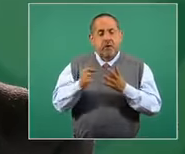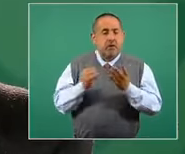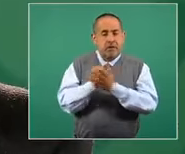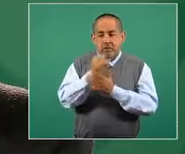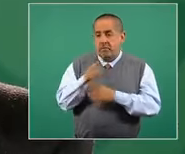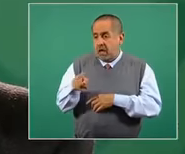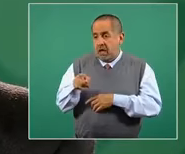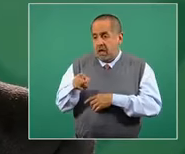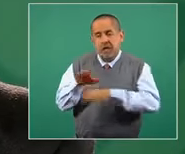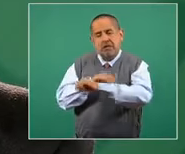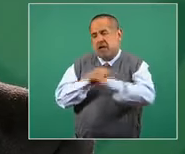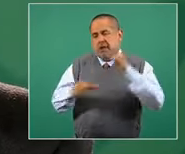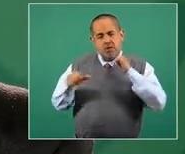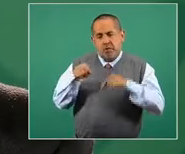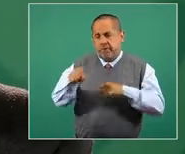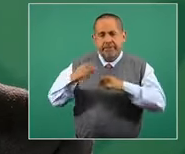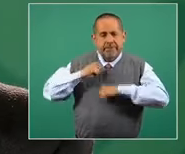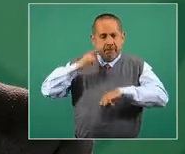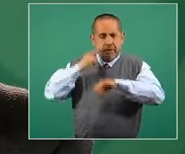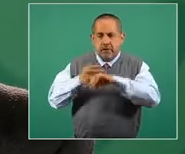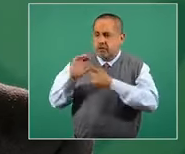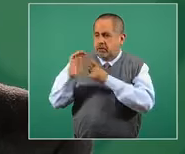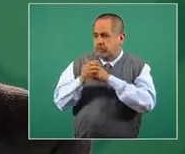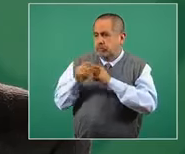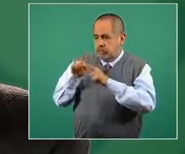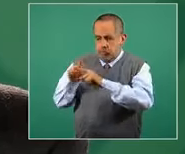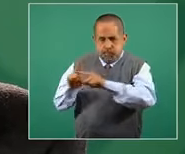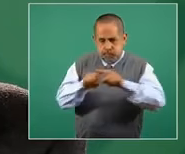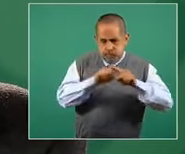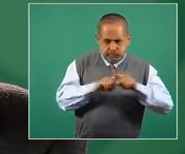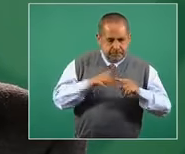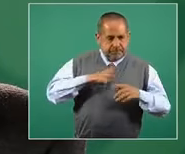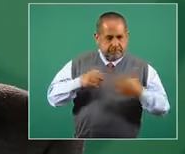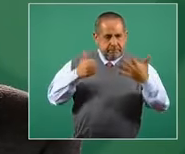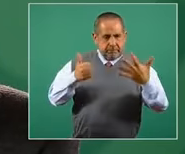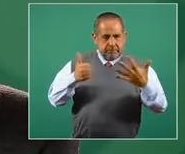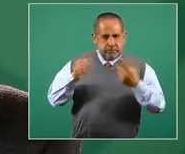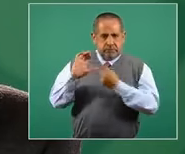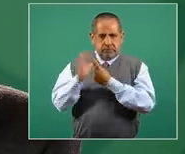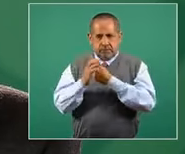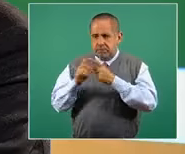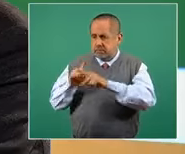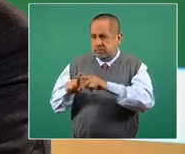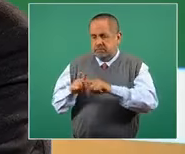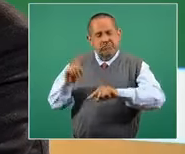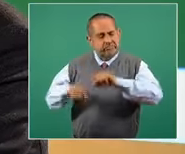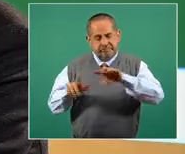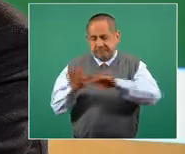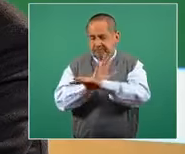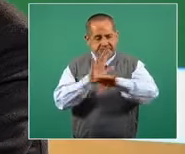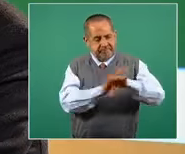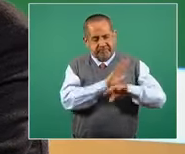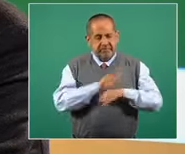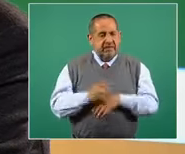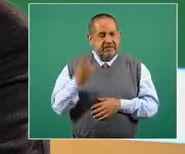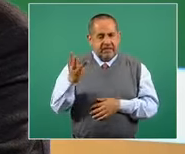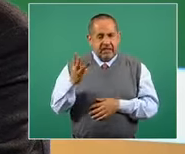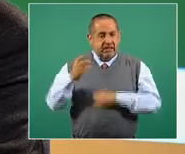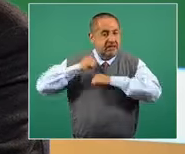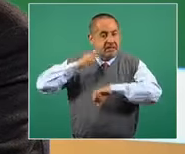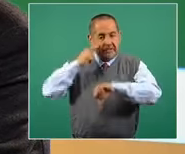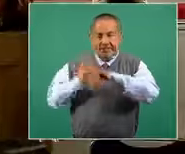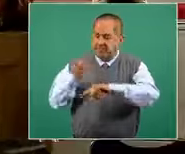el reemplazo de las personas que están en las comisiones. COFEPRIS tiene 6 comisiones y hemos cambiado ya a 3 personas titulares